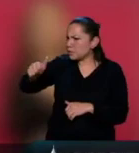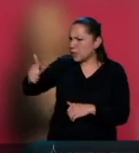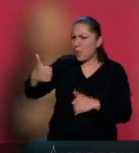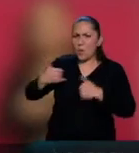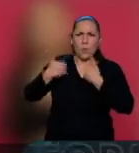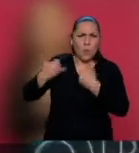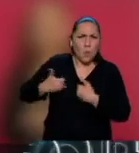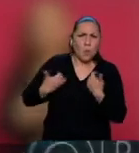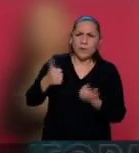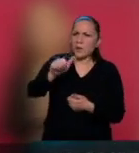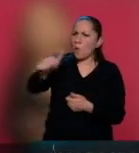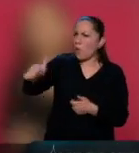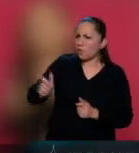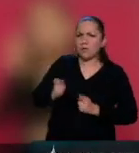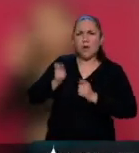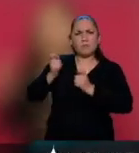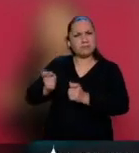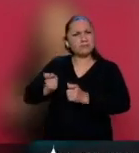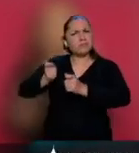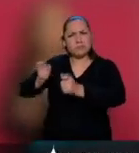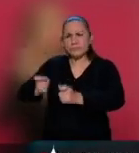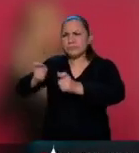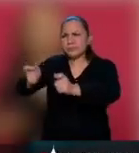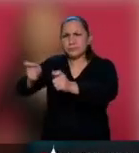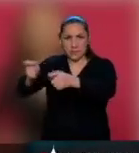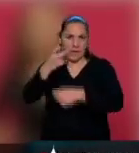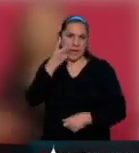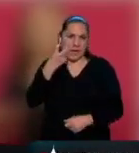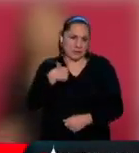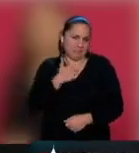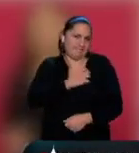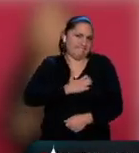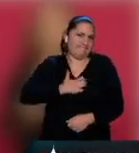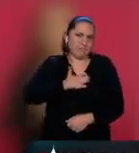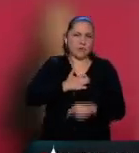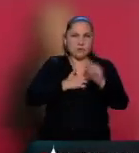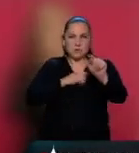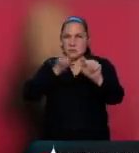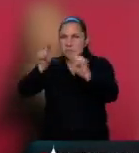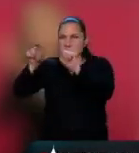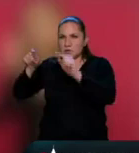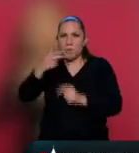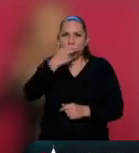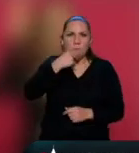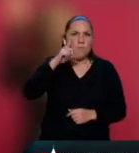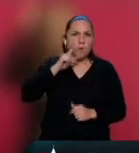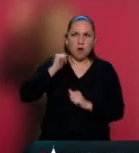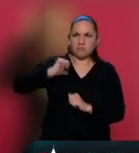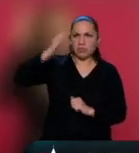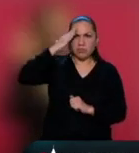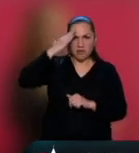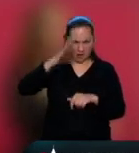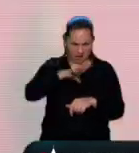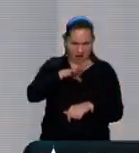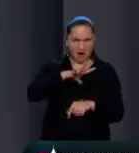porque hay muchos buenos dirigentes, mujeres y hombres.